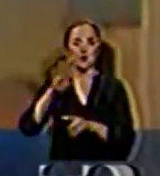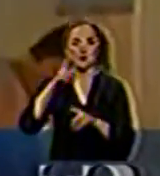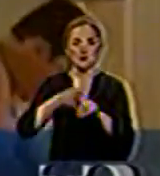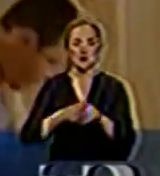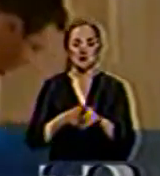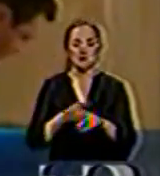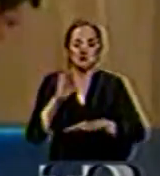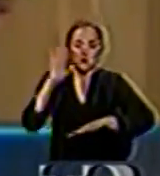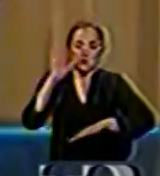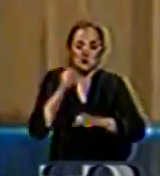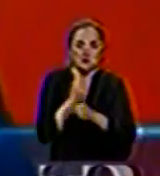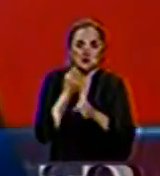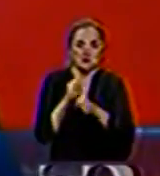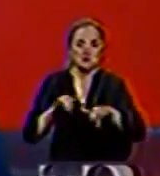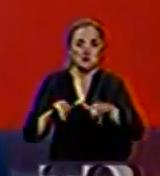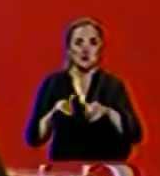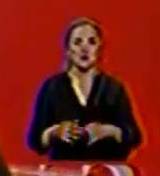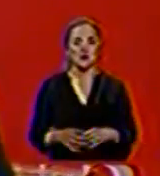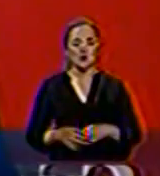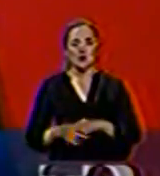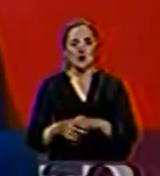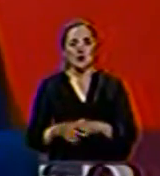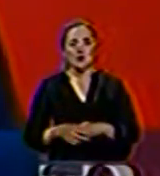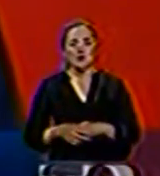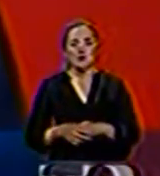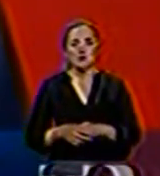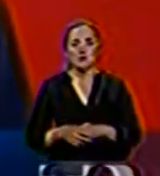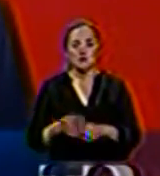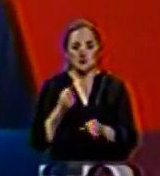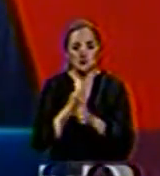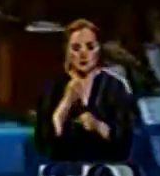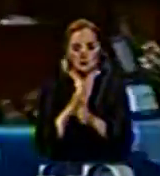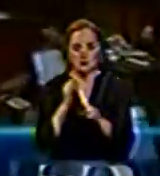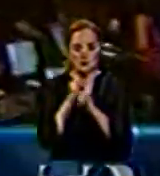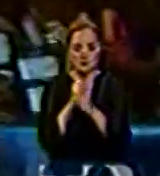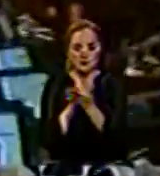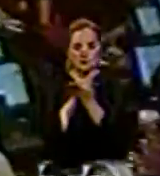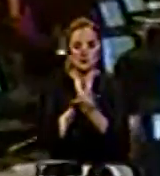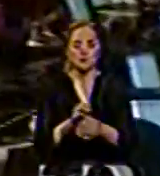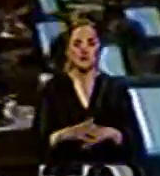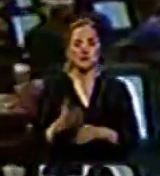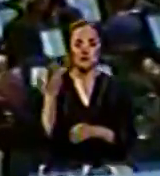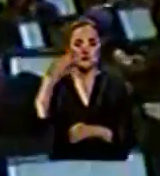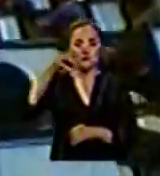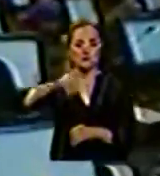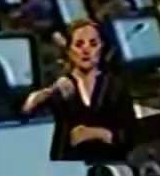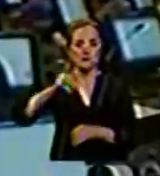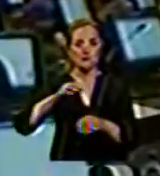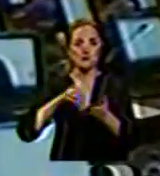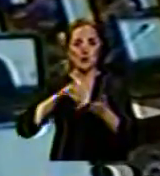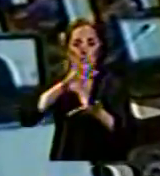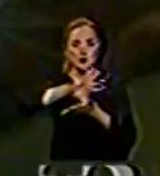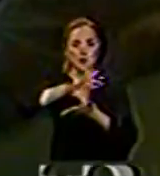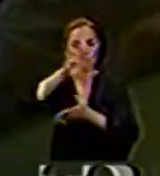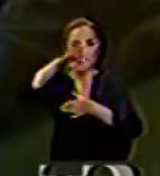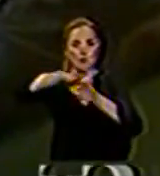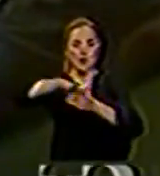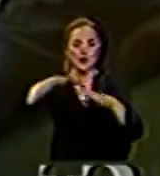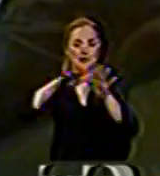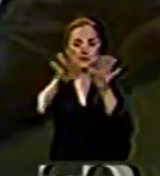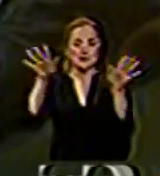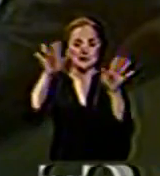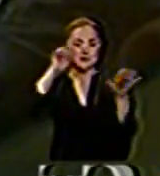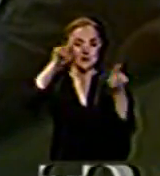así se comprometen a trabajar. Nosotros estamos aquí para trabajar, para ayudar a la institución. Martes pasado en la Asamblea Nacional se logró una votación unánime